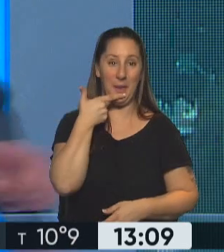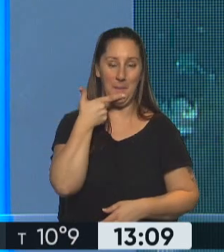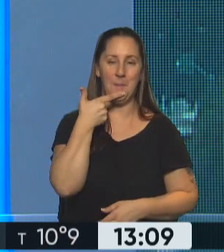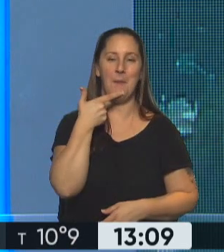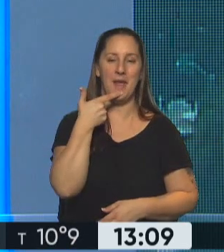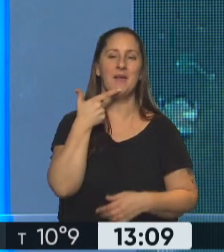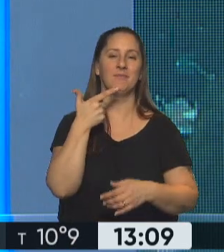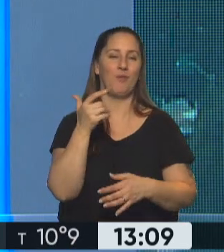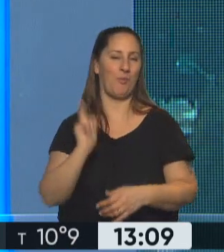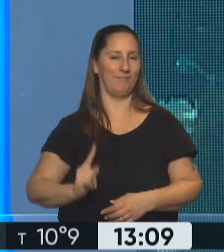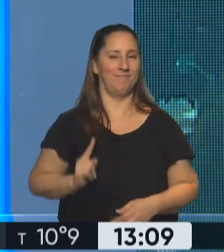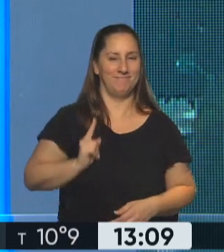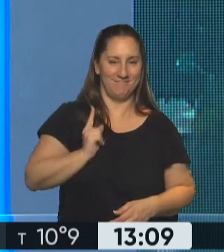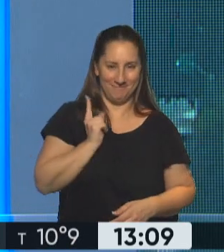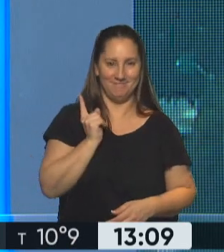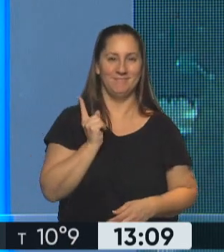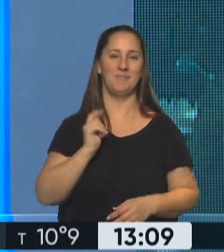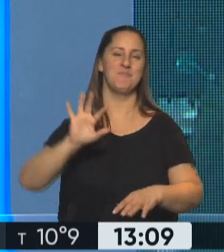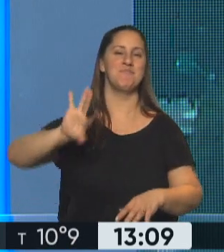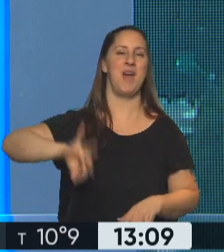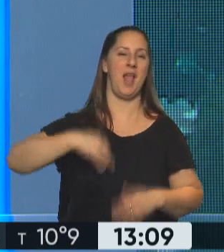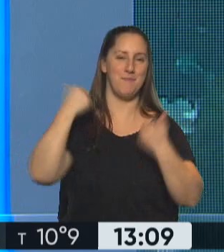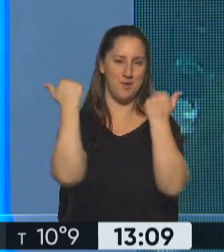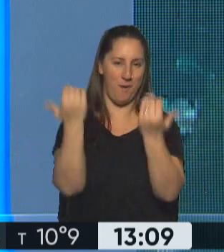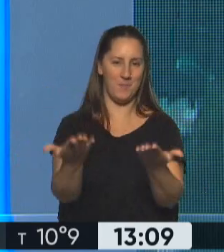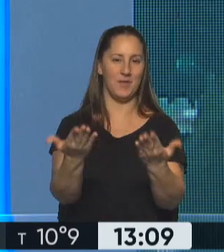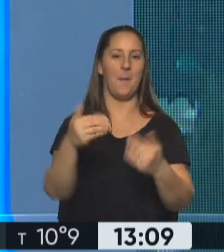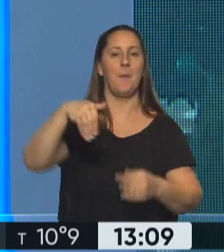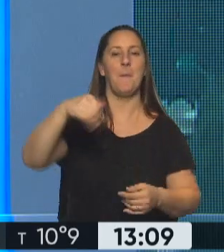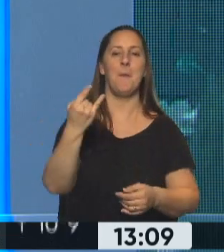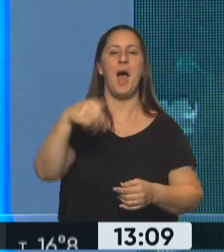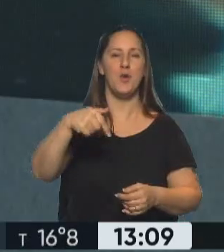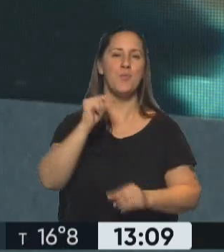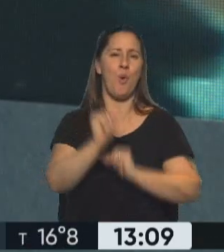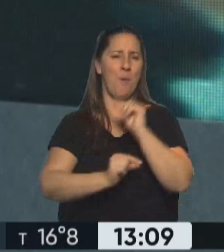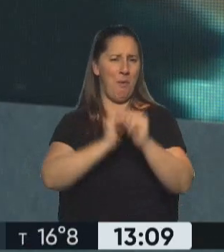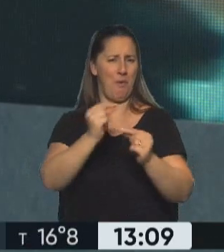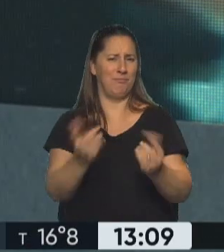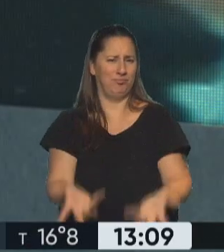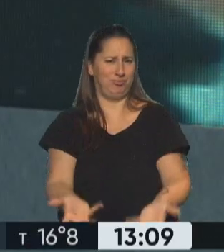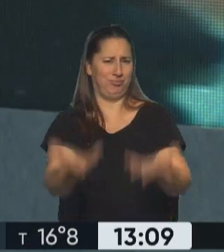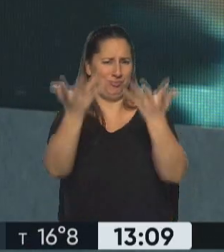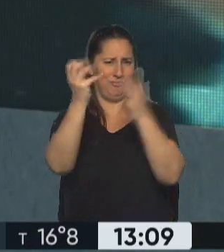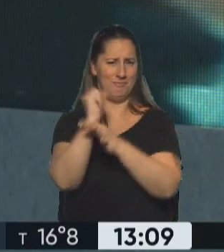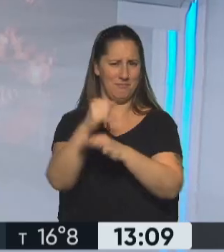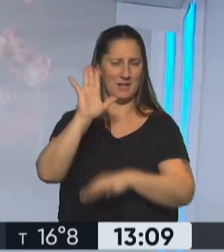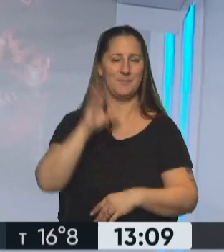dar ese lujo, se va a dar esa premiación, pero Manu cada vez es más grande. Gracias, Maxi. Alejo ahora con este tema.